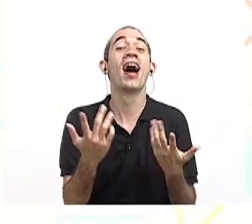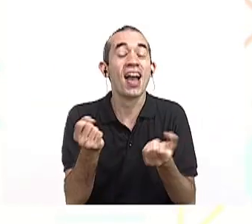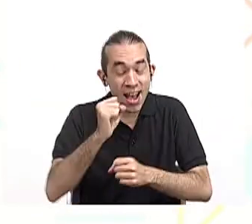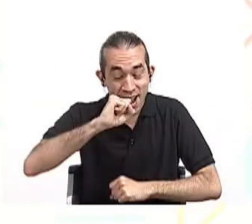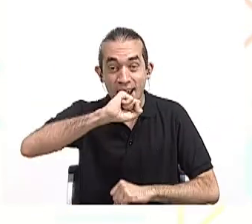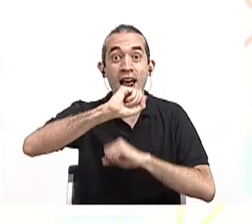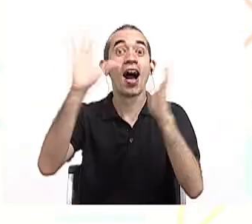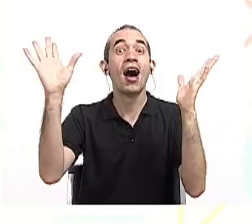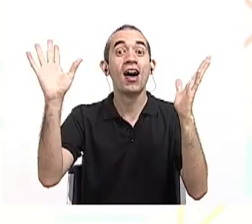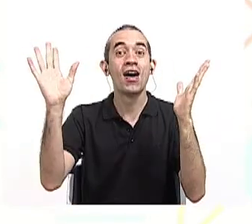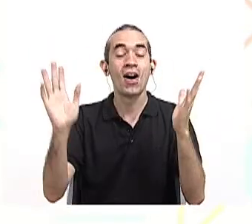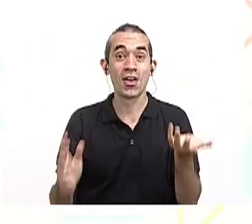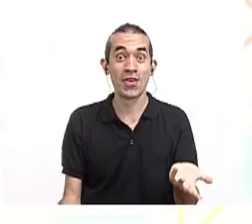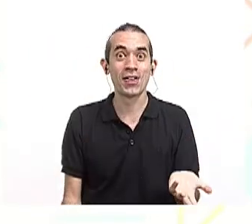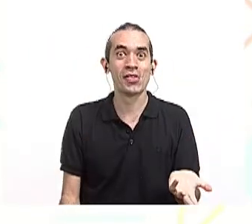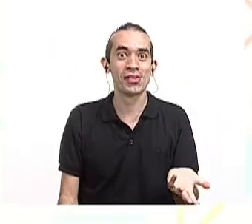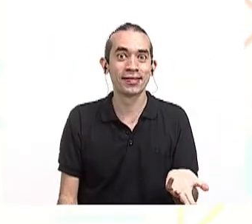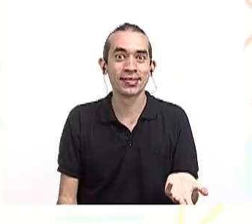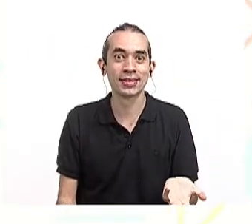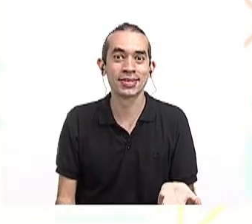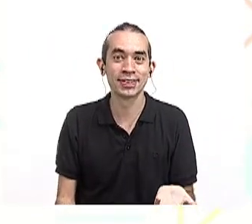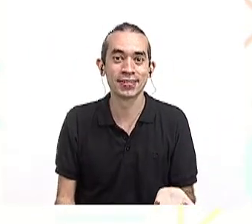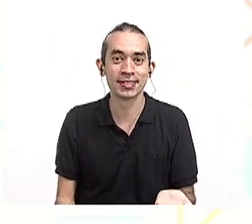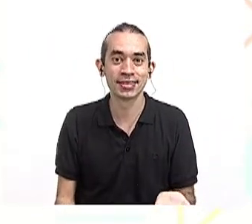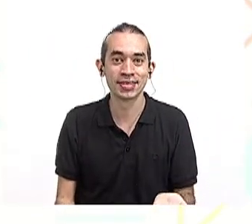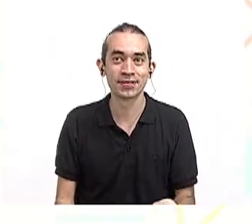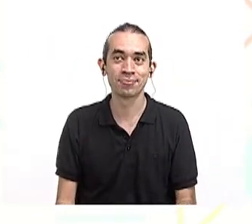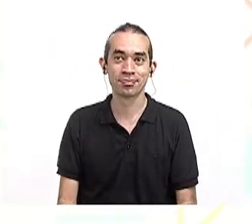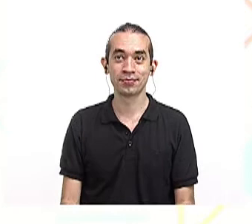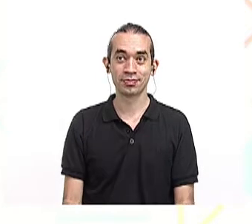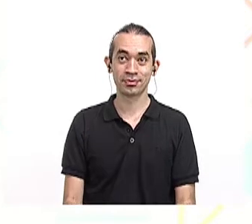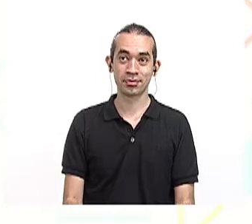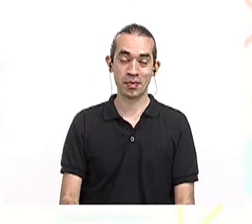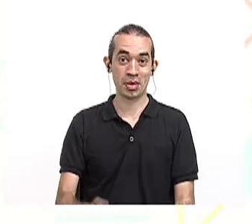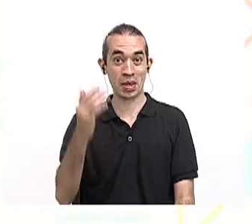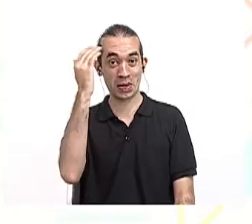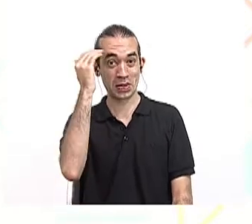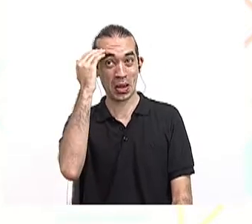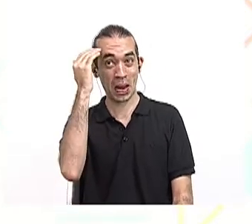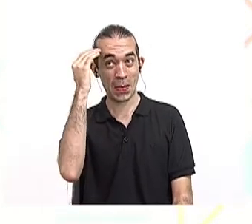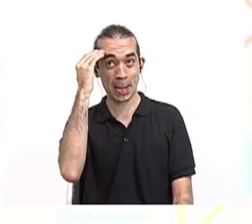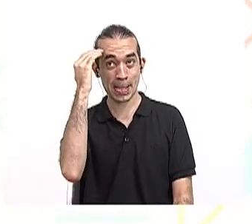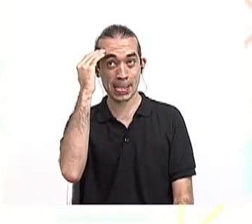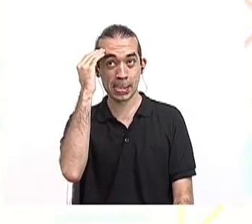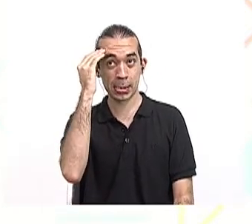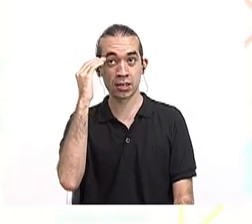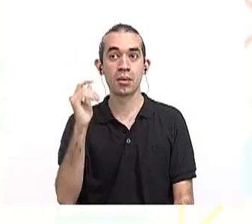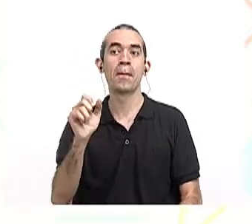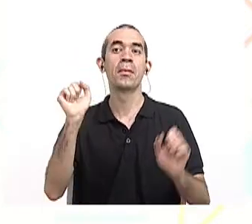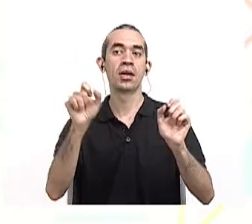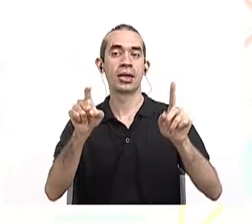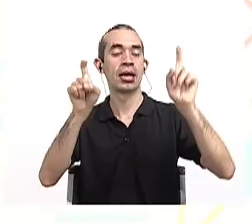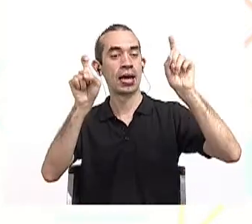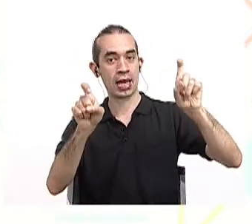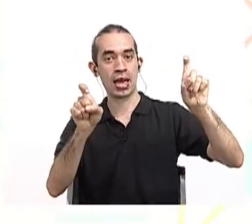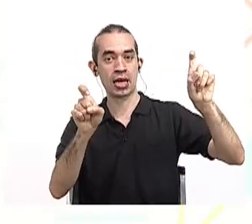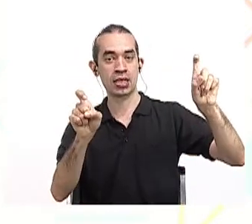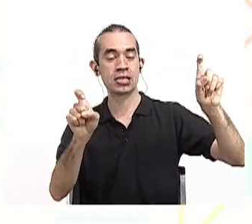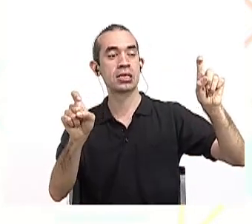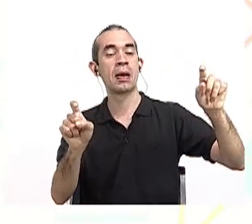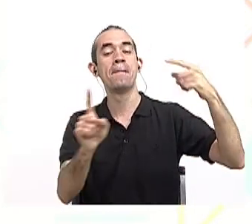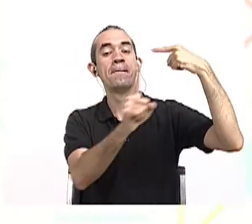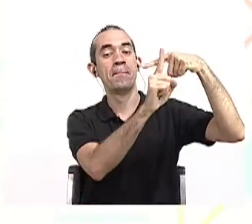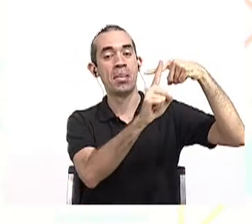Claro. Entonces, el x del numerador se puede simplificar con el x más